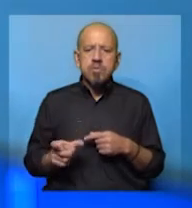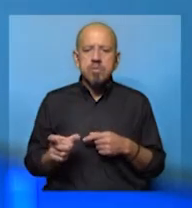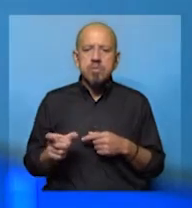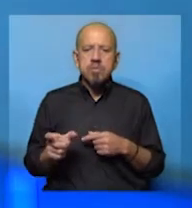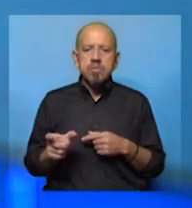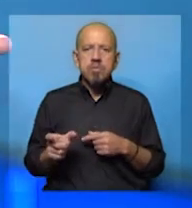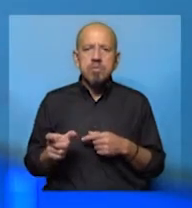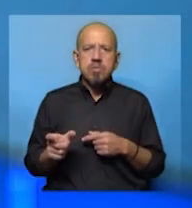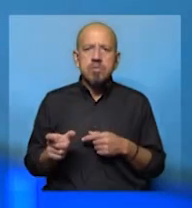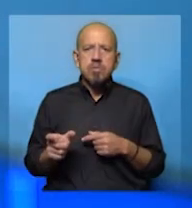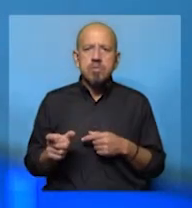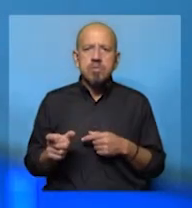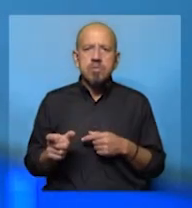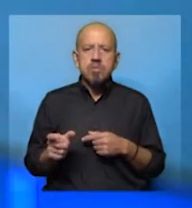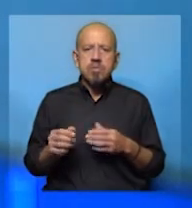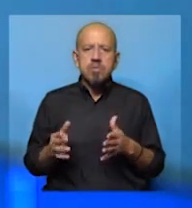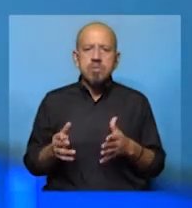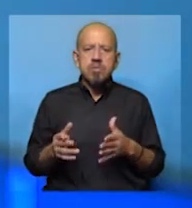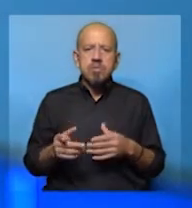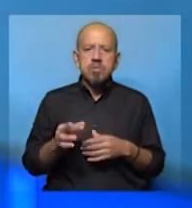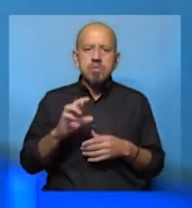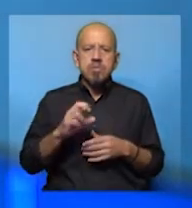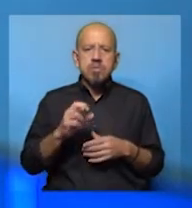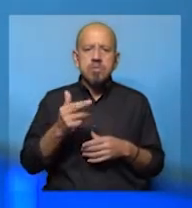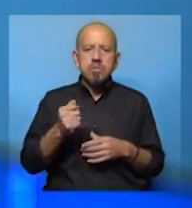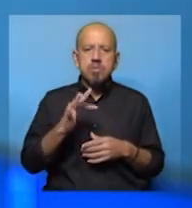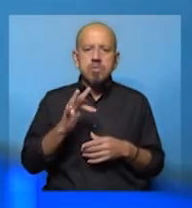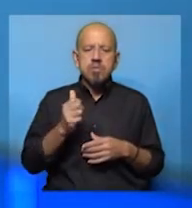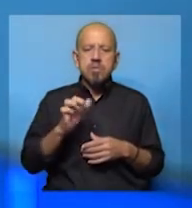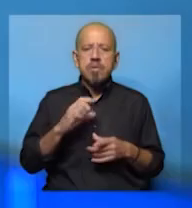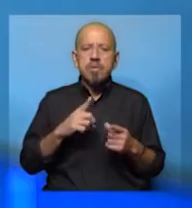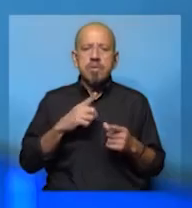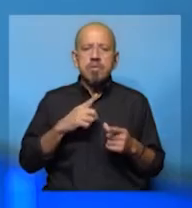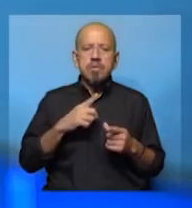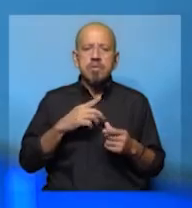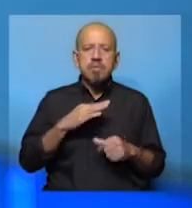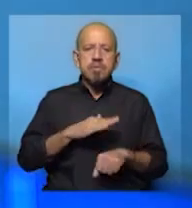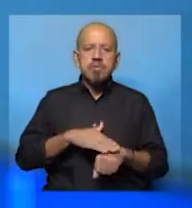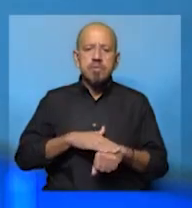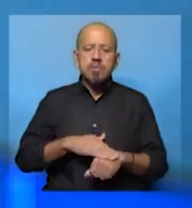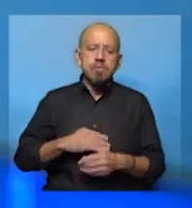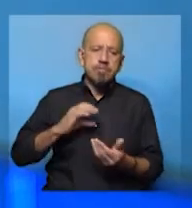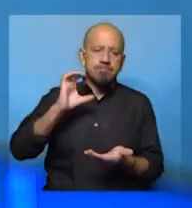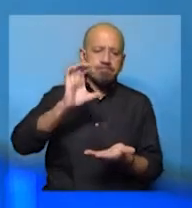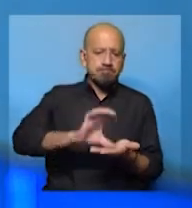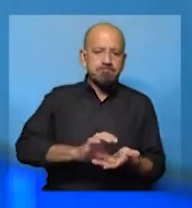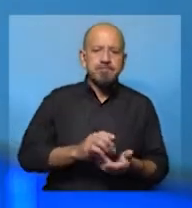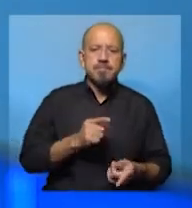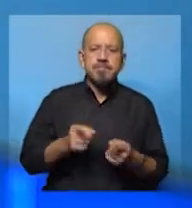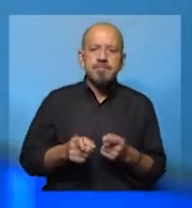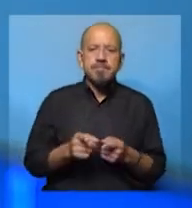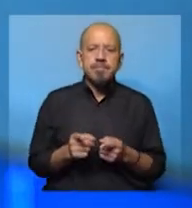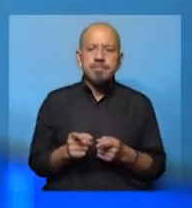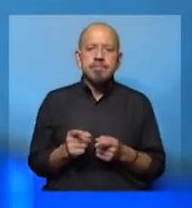encabecen falta mucho que se llama Rafael mendibe que fue el encargado de inversiones durante la gestión que